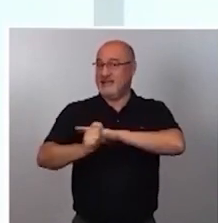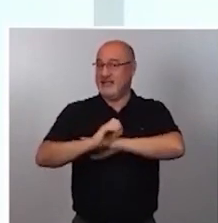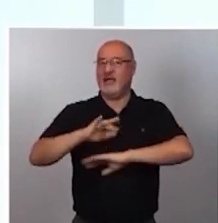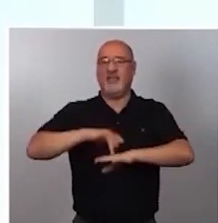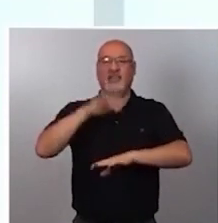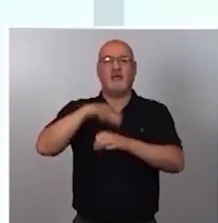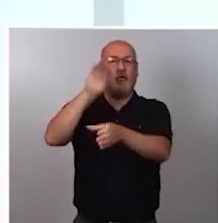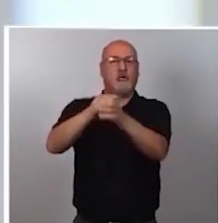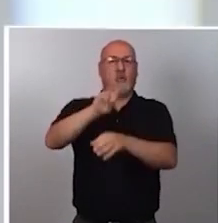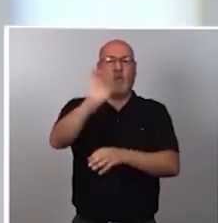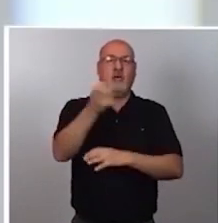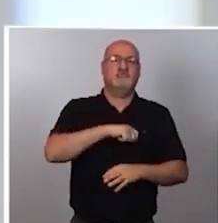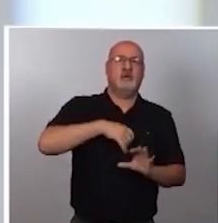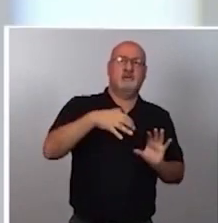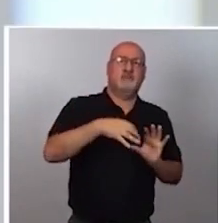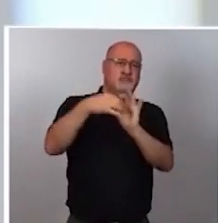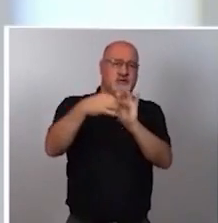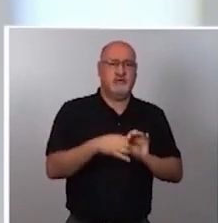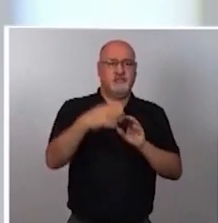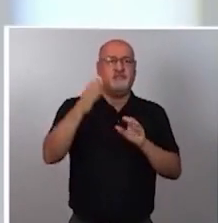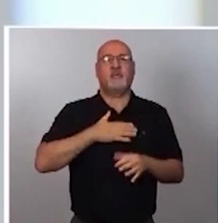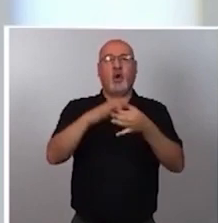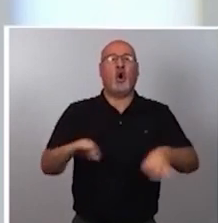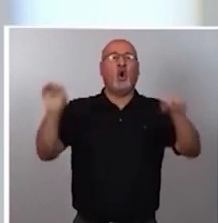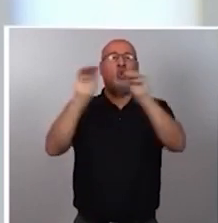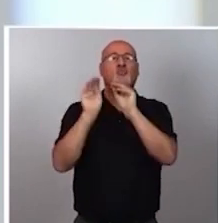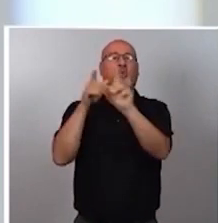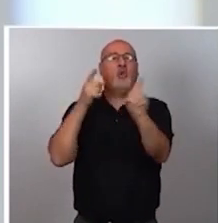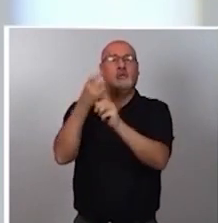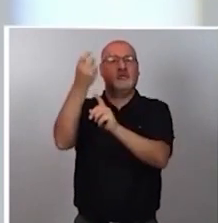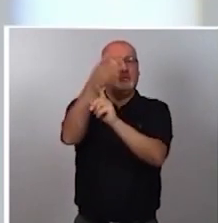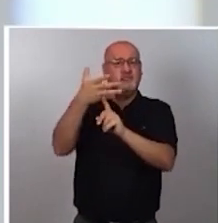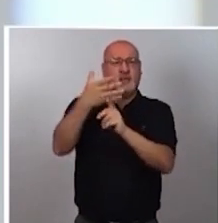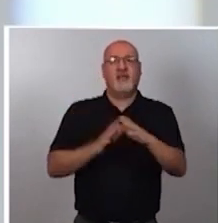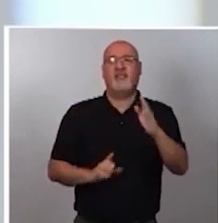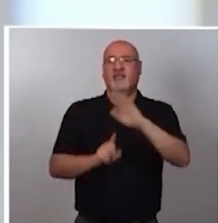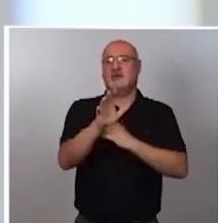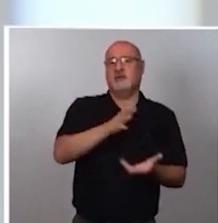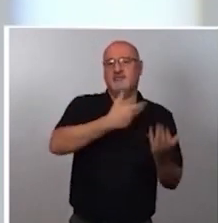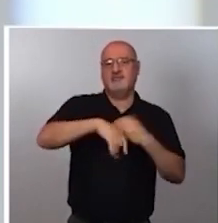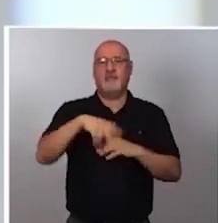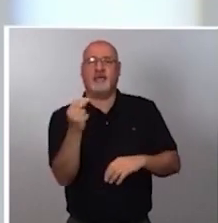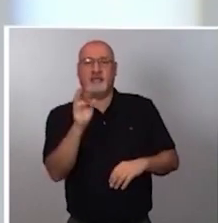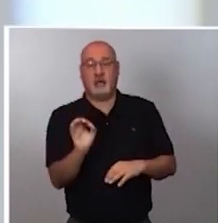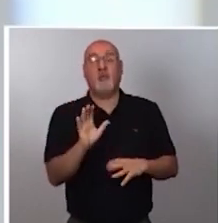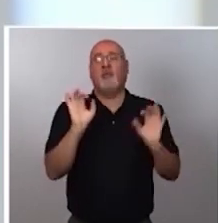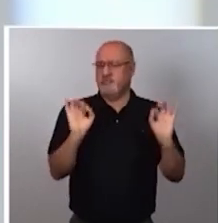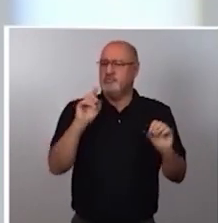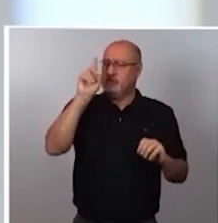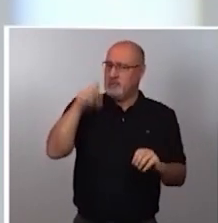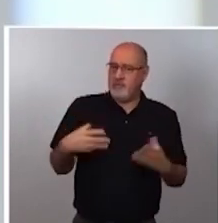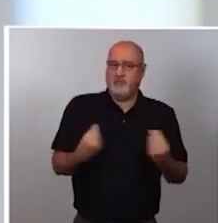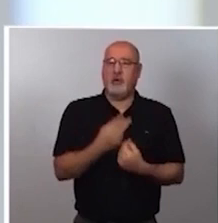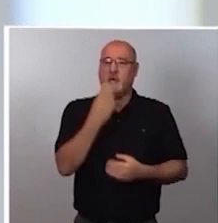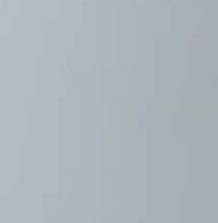que están secuestrados en Rusia, ¿no? Entonces, bueno, la situación es muy delicada y ya desde hace años NISDE viene intentando que el gobierno dé la